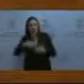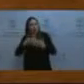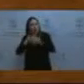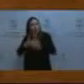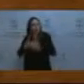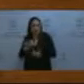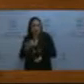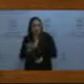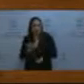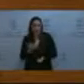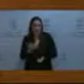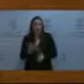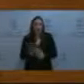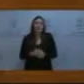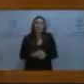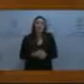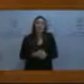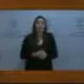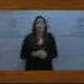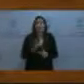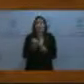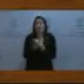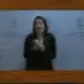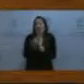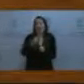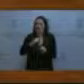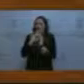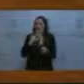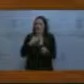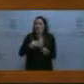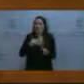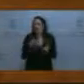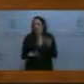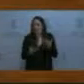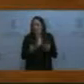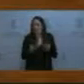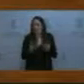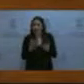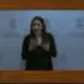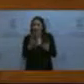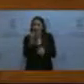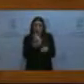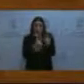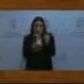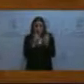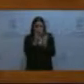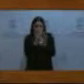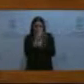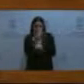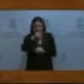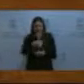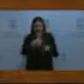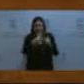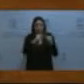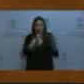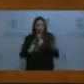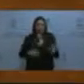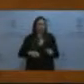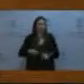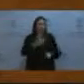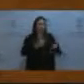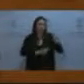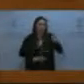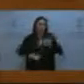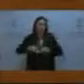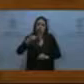Laboral es también un ejemplo que podríamos tener, por tanto, en cuenta. La economía sumergida en España y en Asturias es un problema fundamental que afecta a toda nuestra